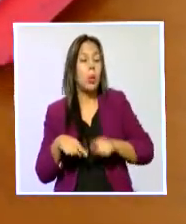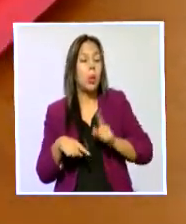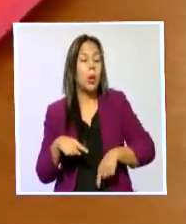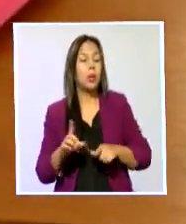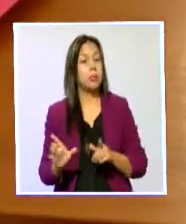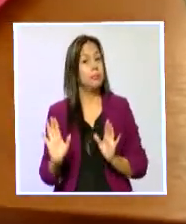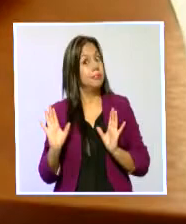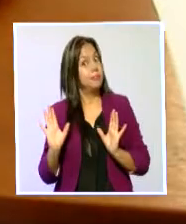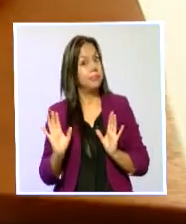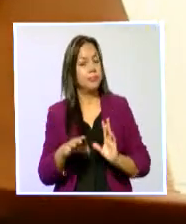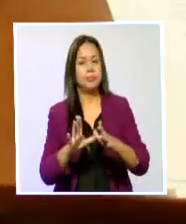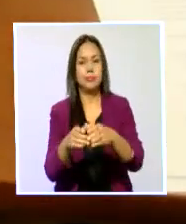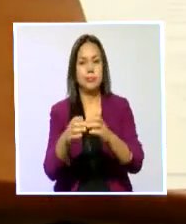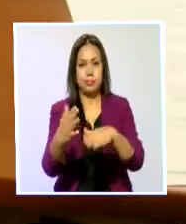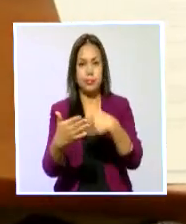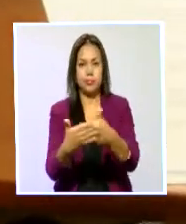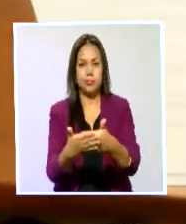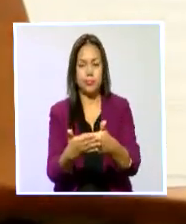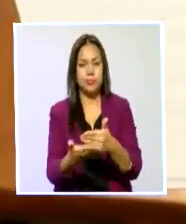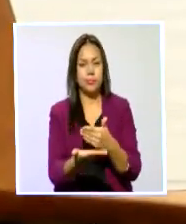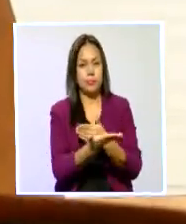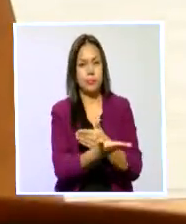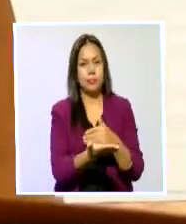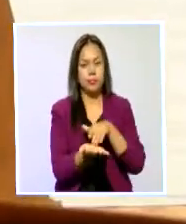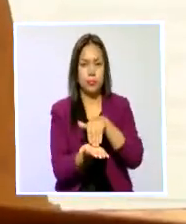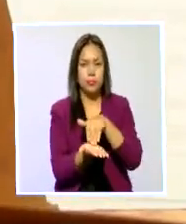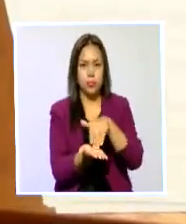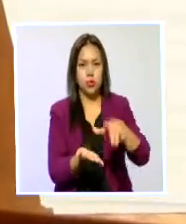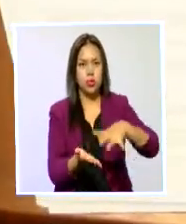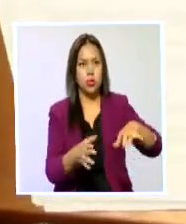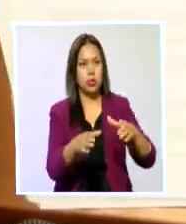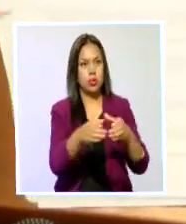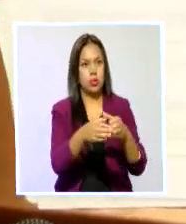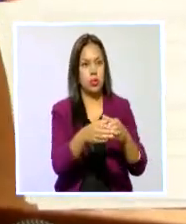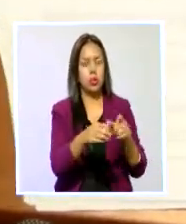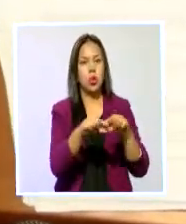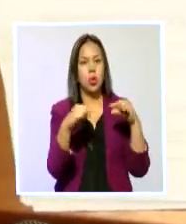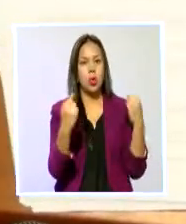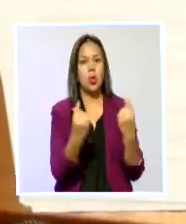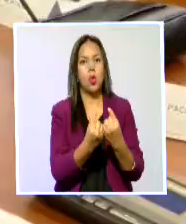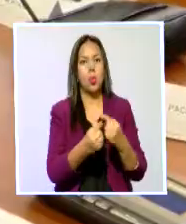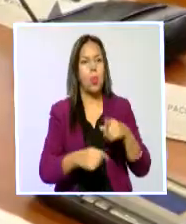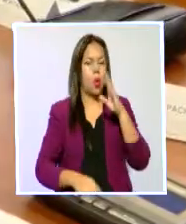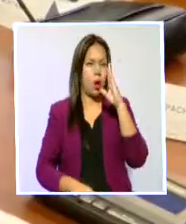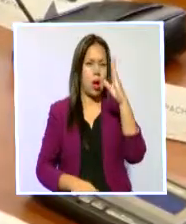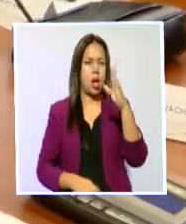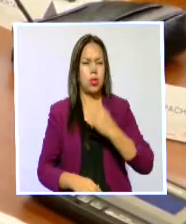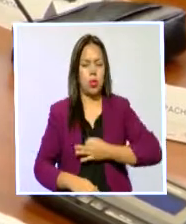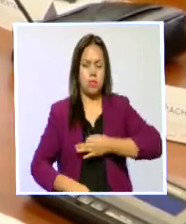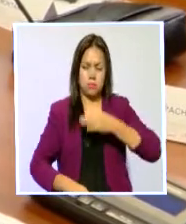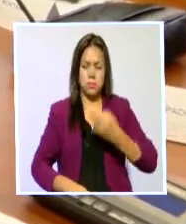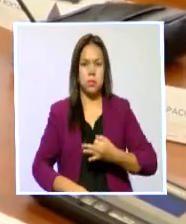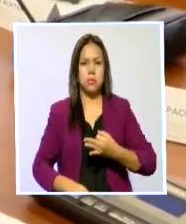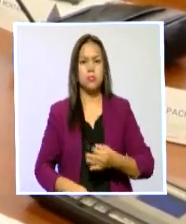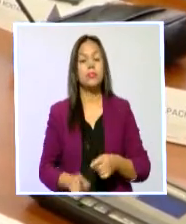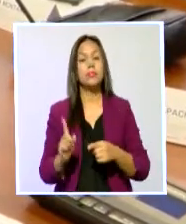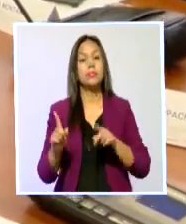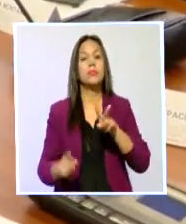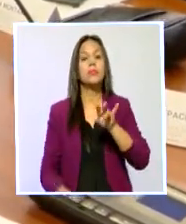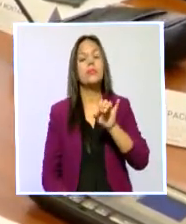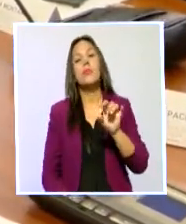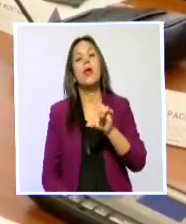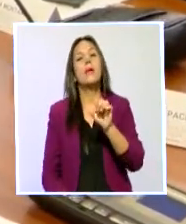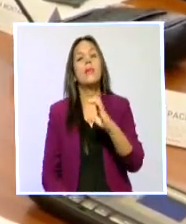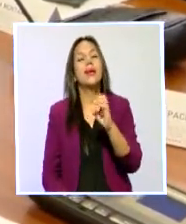a la mesa legislativa fueron los miembros de la Junta Cívica Anticorrupción y comerciantes de la provincia de Manabí. Fresia Villacreces denunció